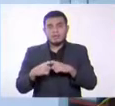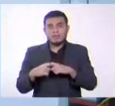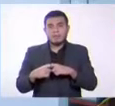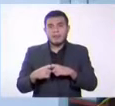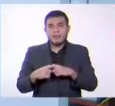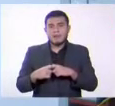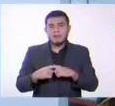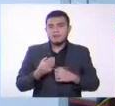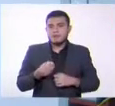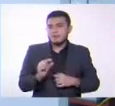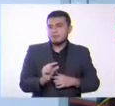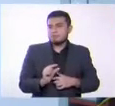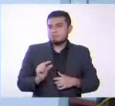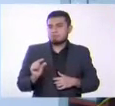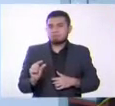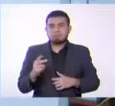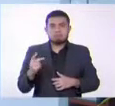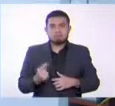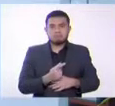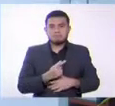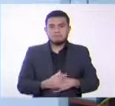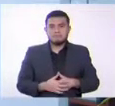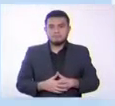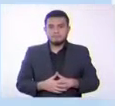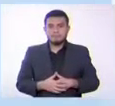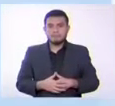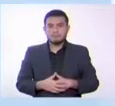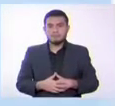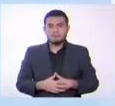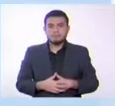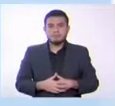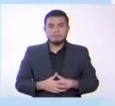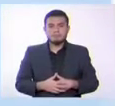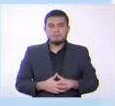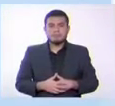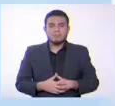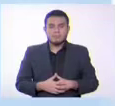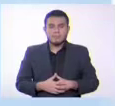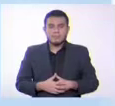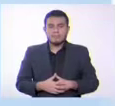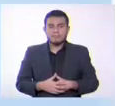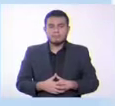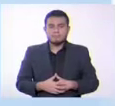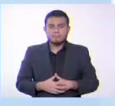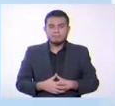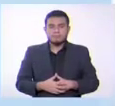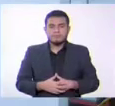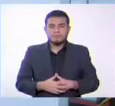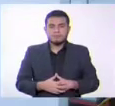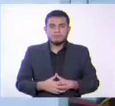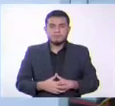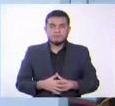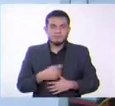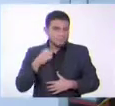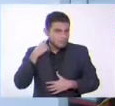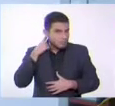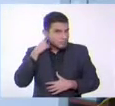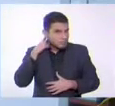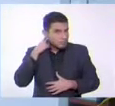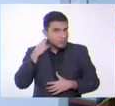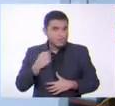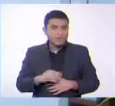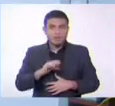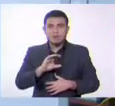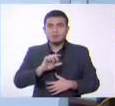cede fácilmente. Y El